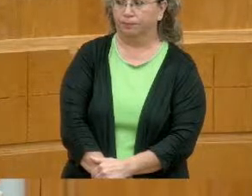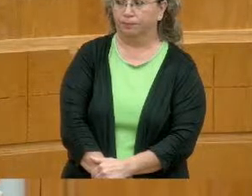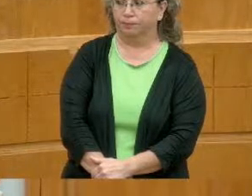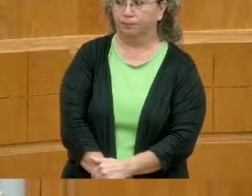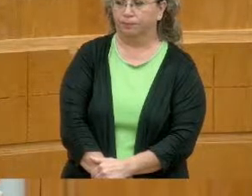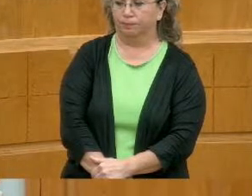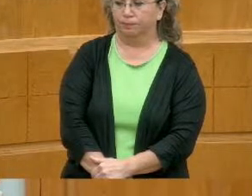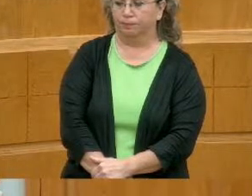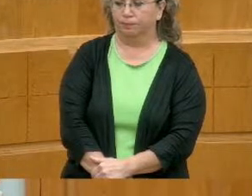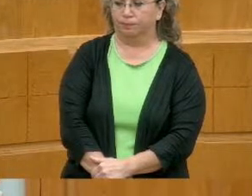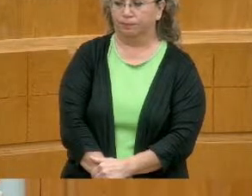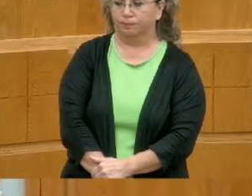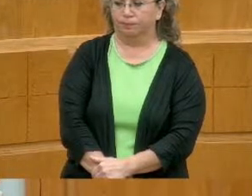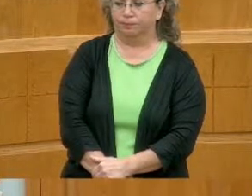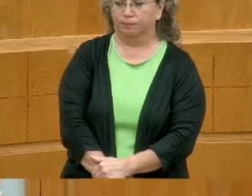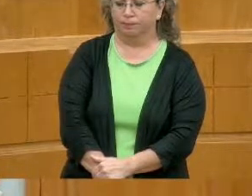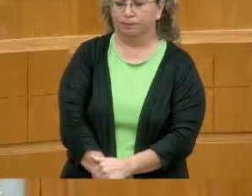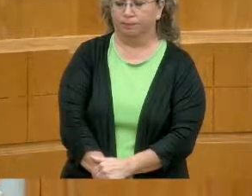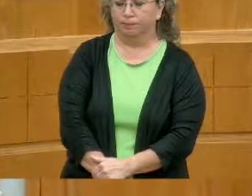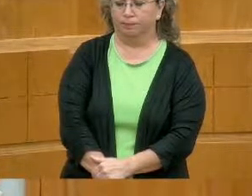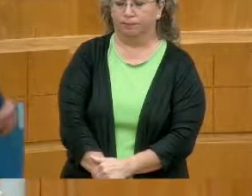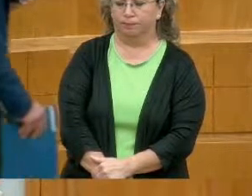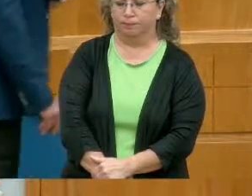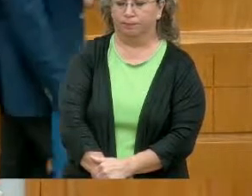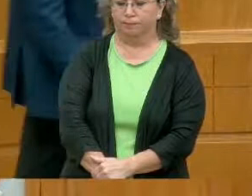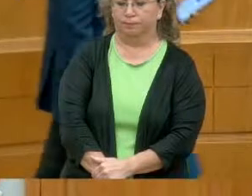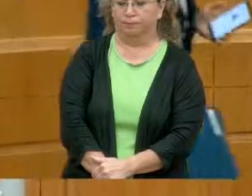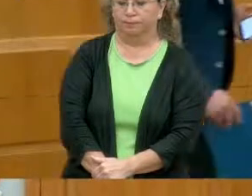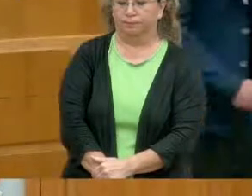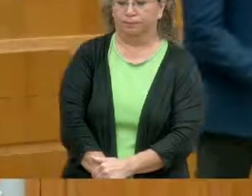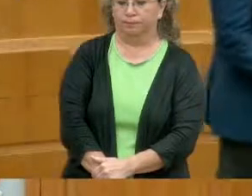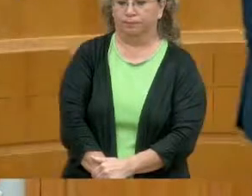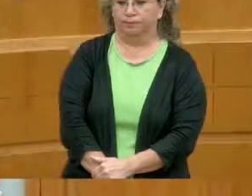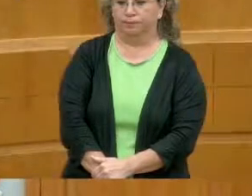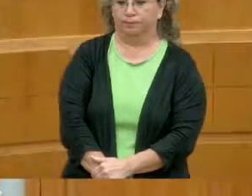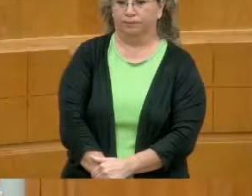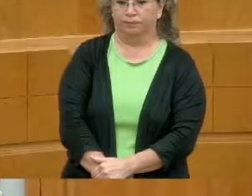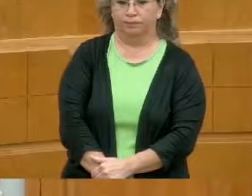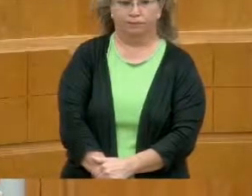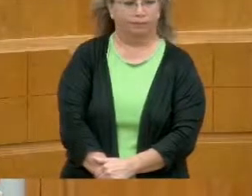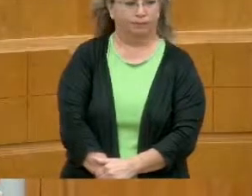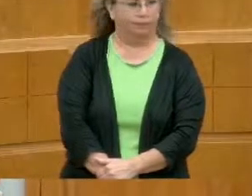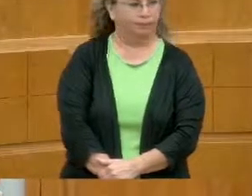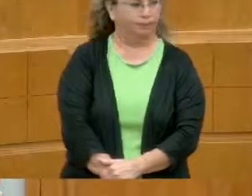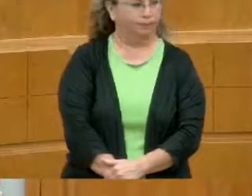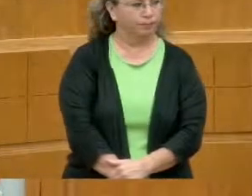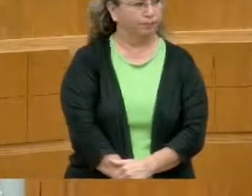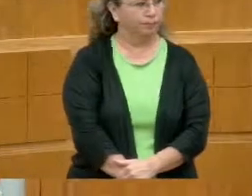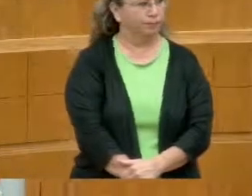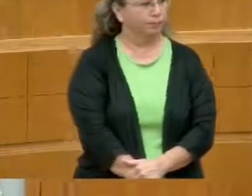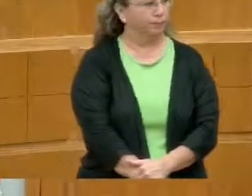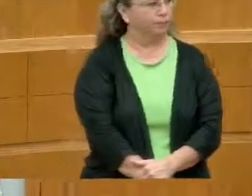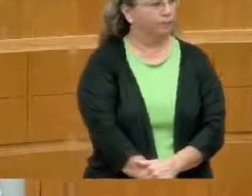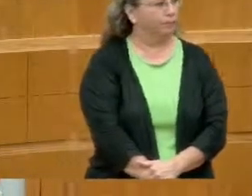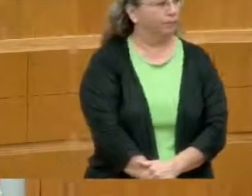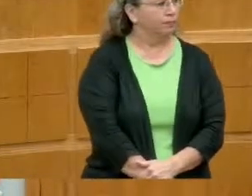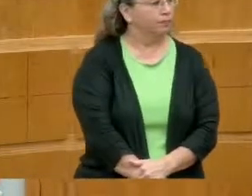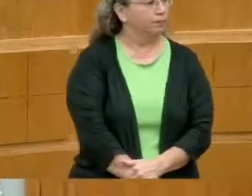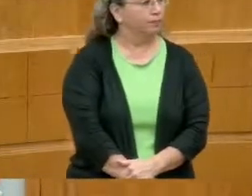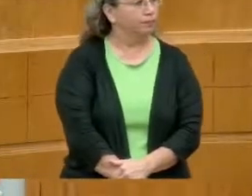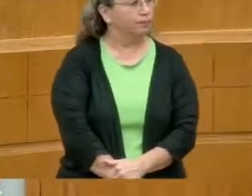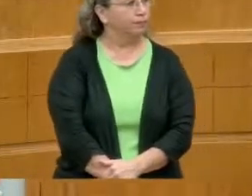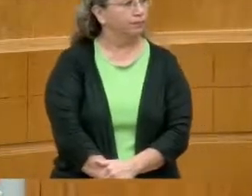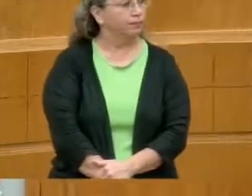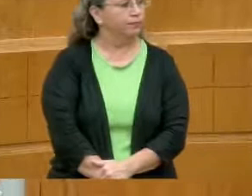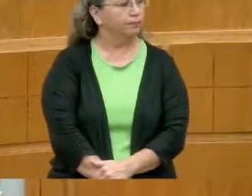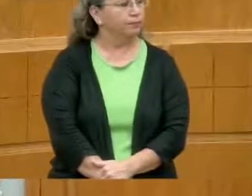por el COVID-19. El Distrito de Salud ha estado trabajando con los asilos de ancianos desde antes de la pandemia para garantizar